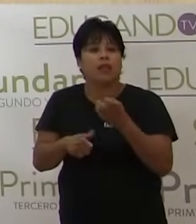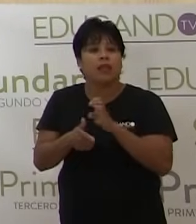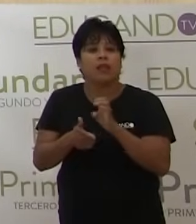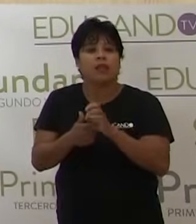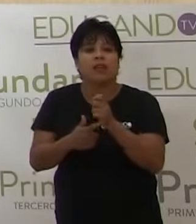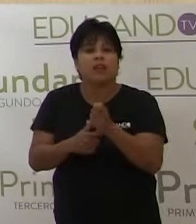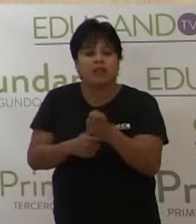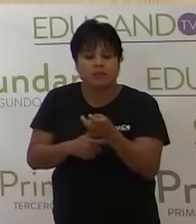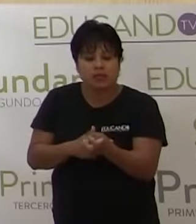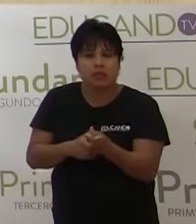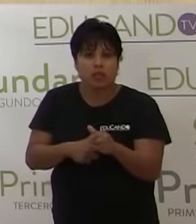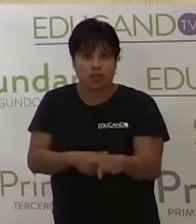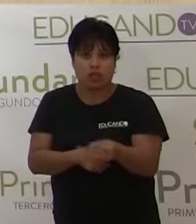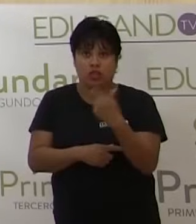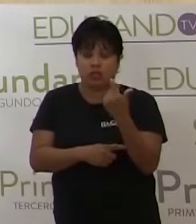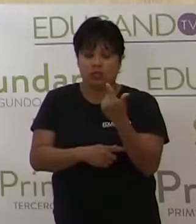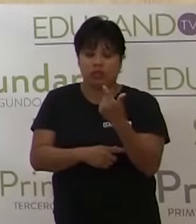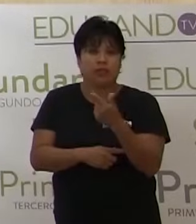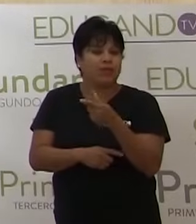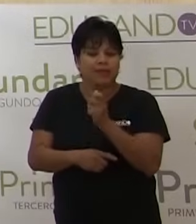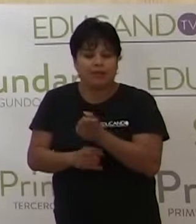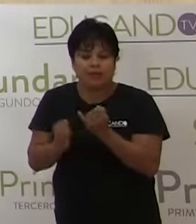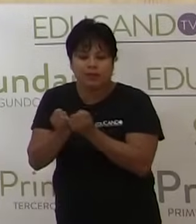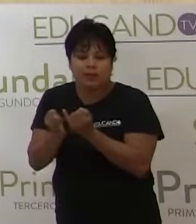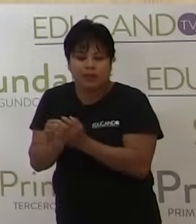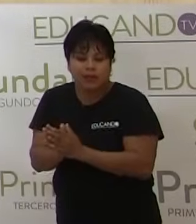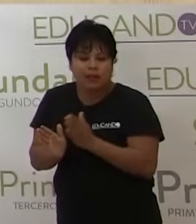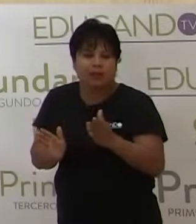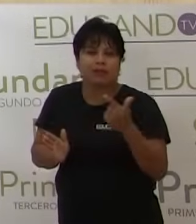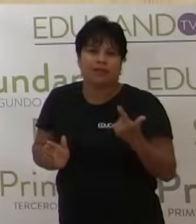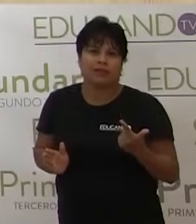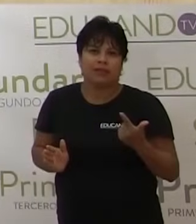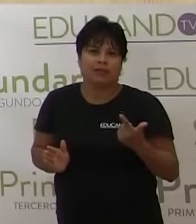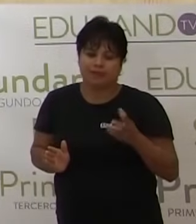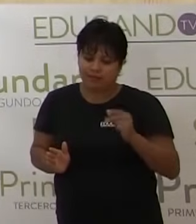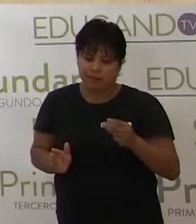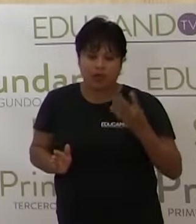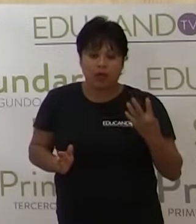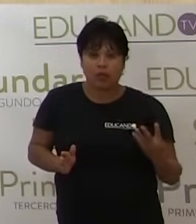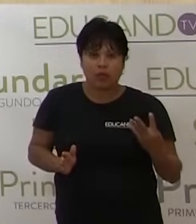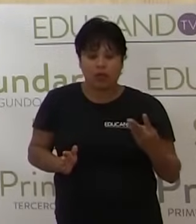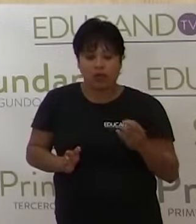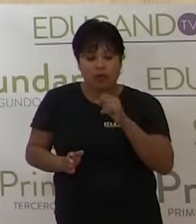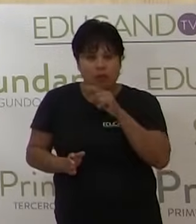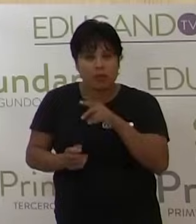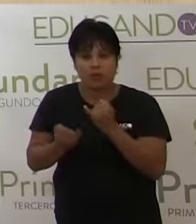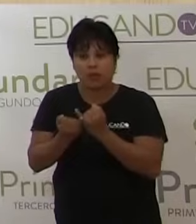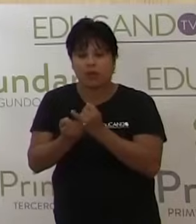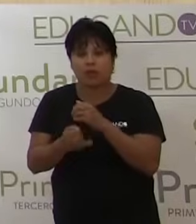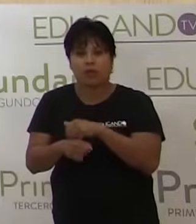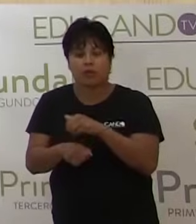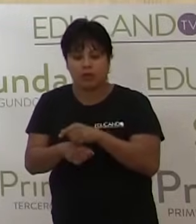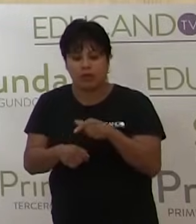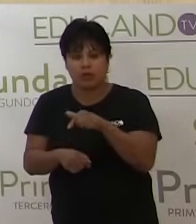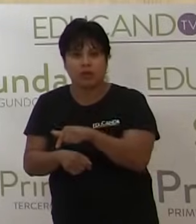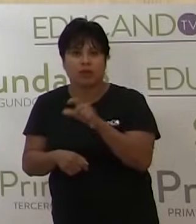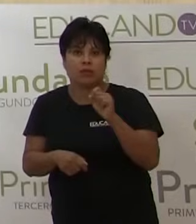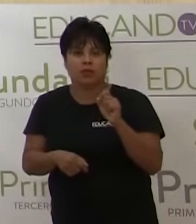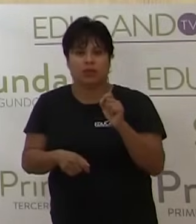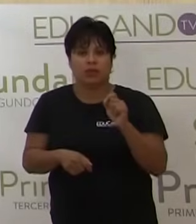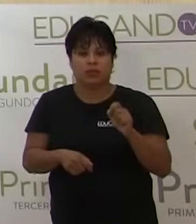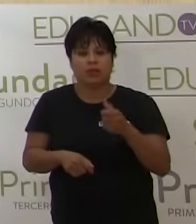representa esto que el 12 no va a valer lo mismo que el siete el cuatro no vale como número lo mismo que el